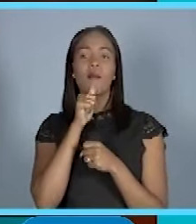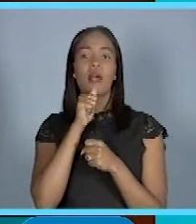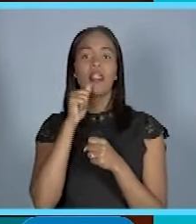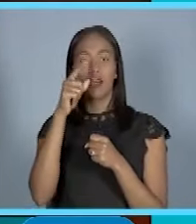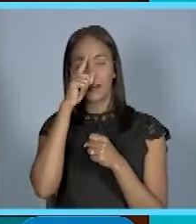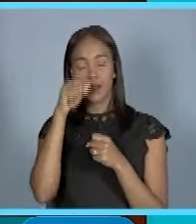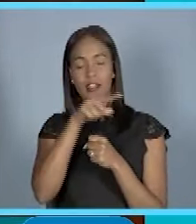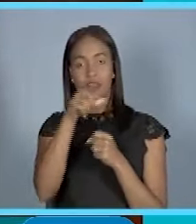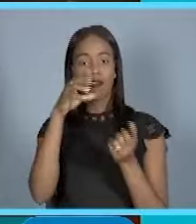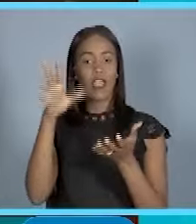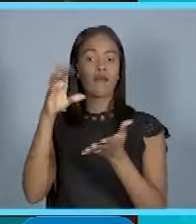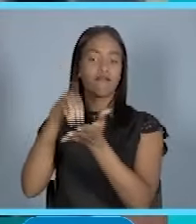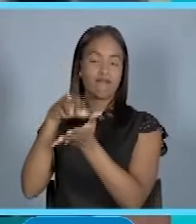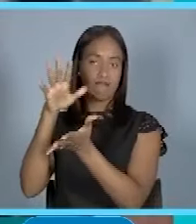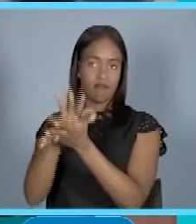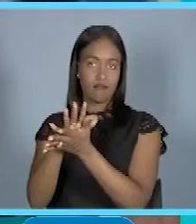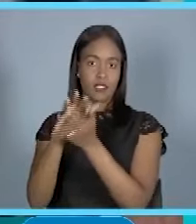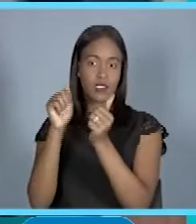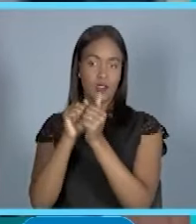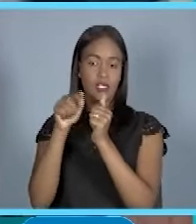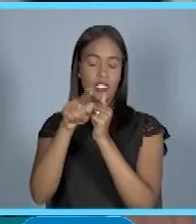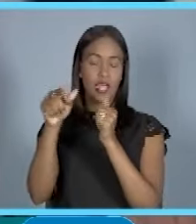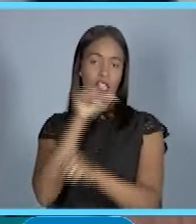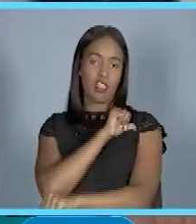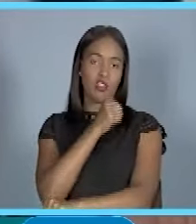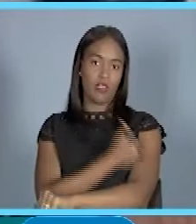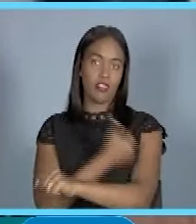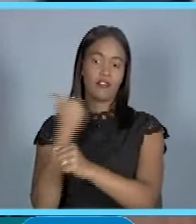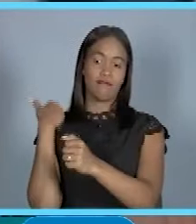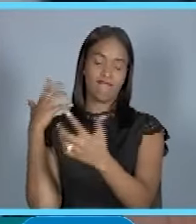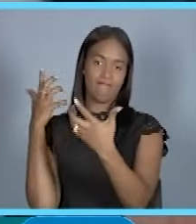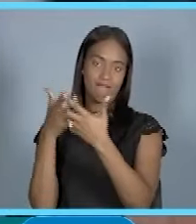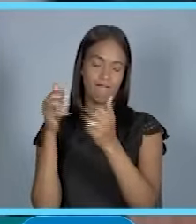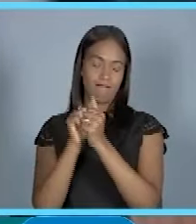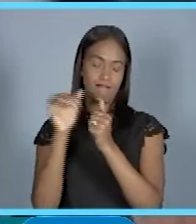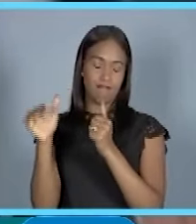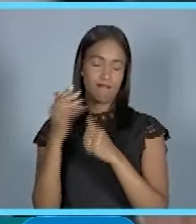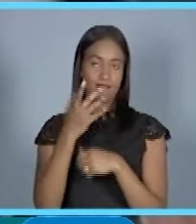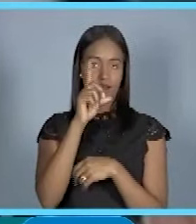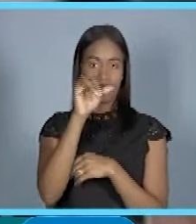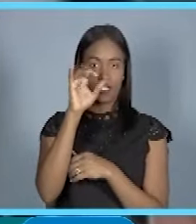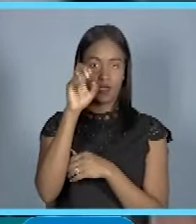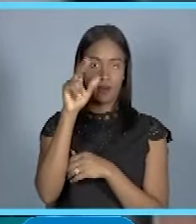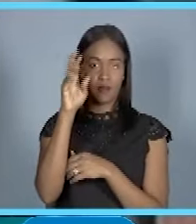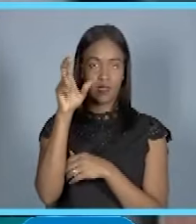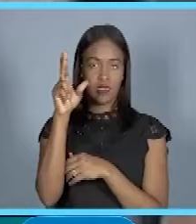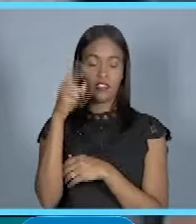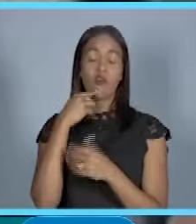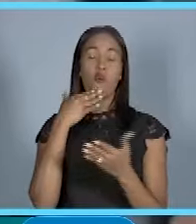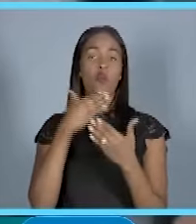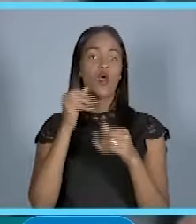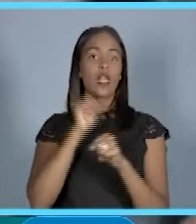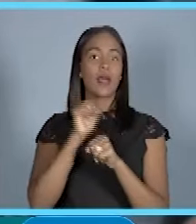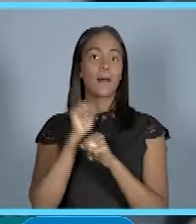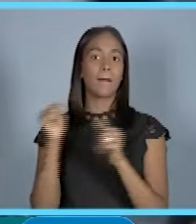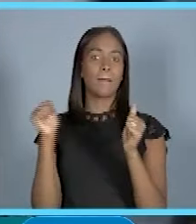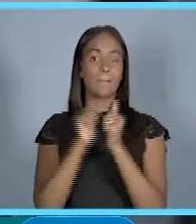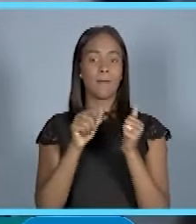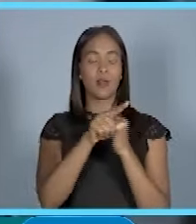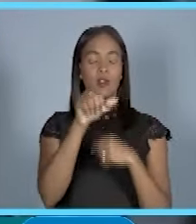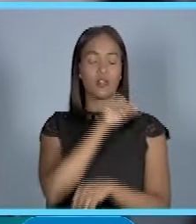debidamente registradas por ante las autoridades competentes. Adi Greenberg destacó el trabajo que junto con